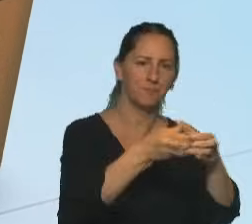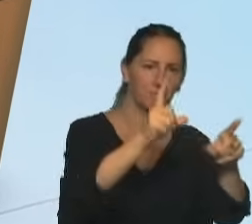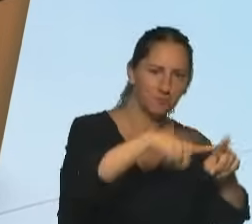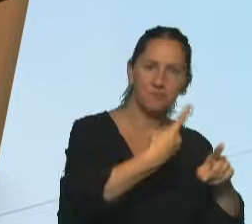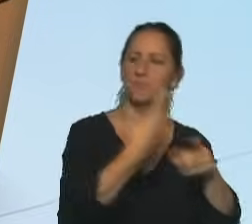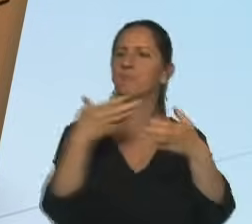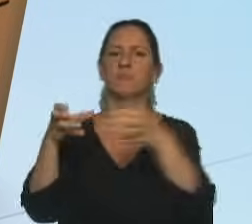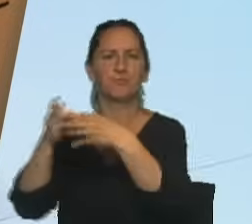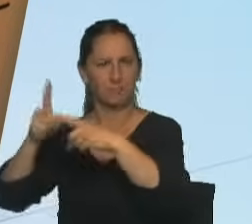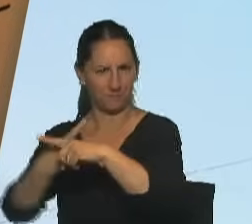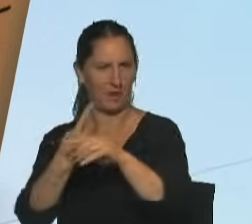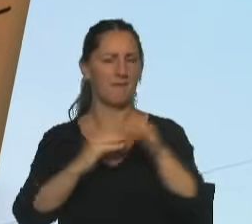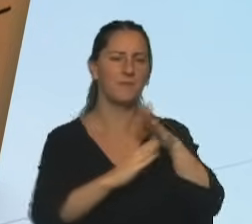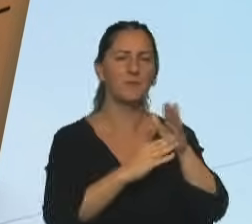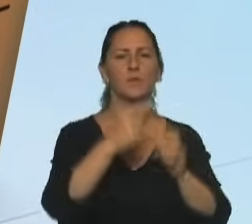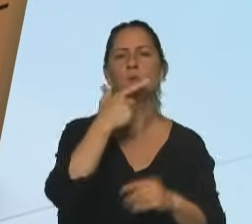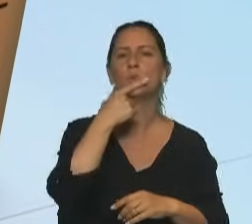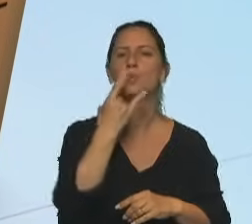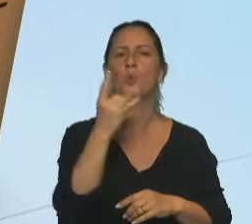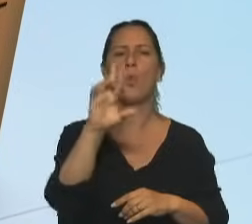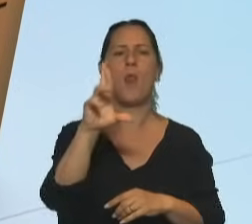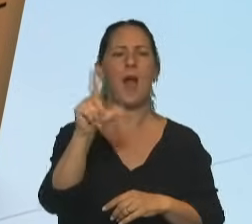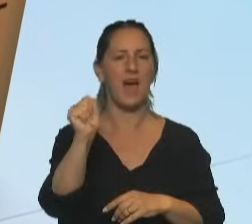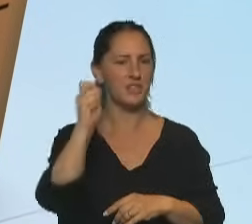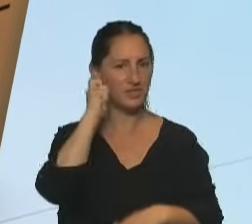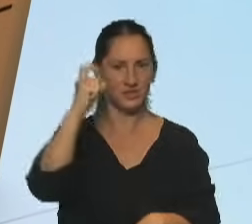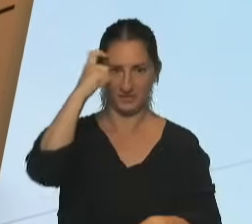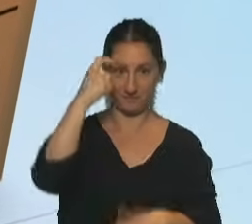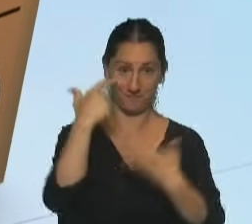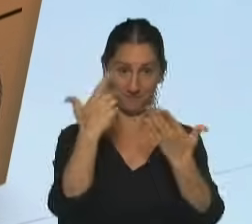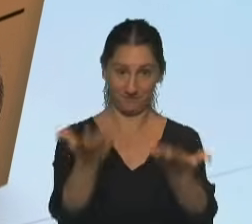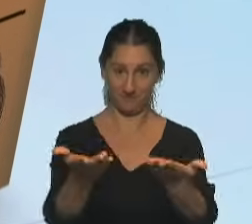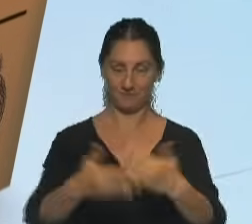pugna. Comenzamos con Zulay, si te parece. Dale.